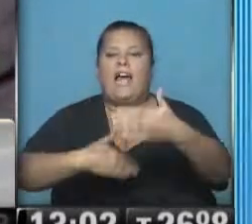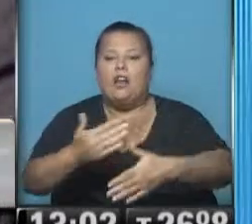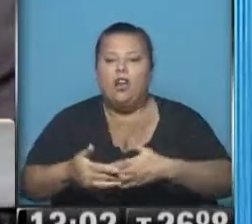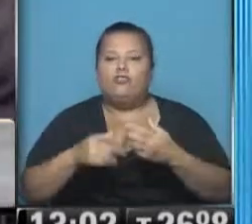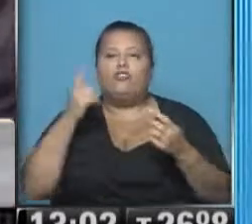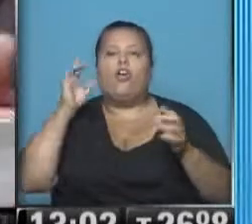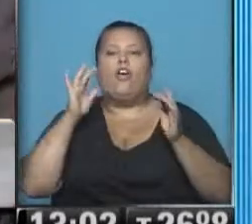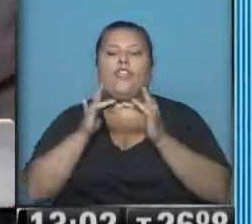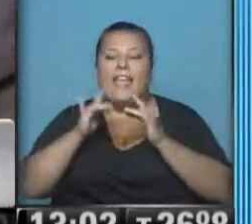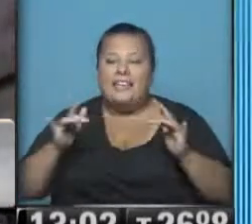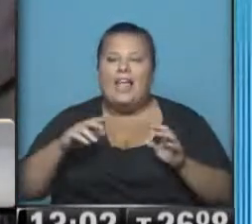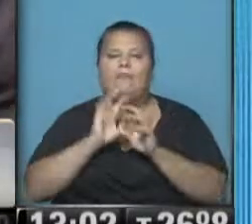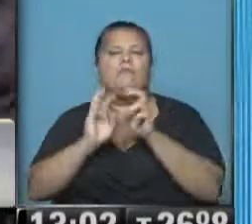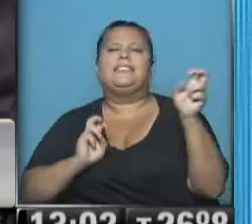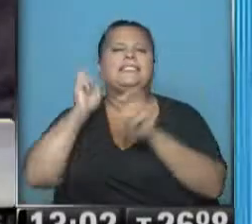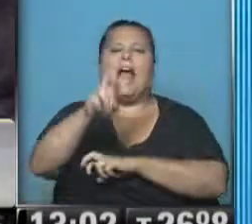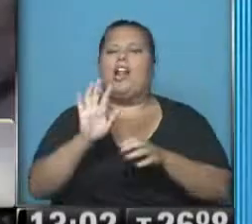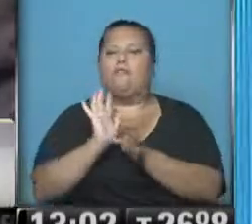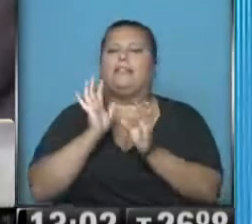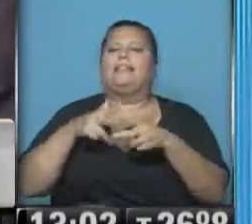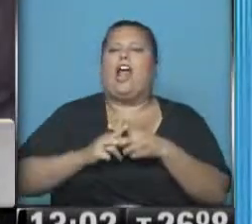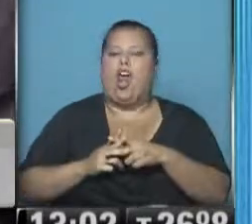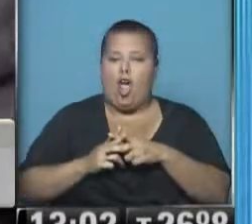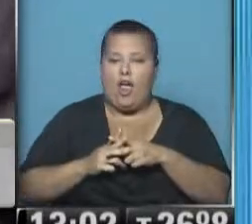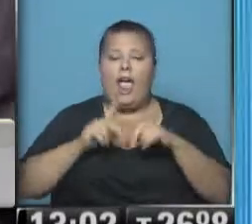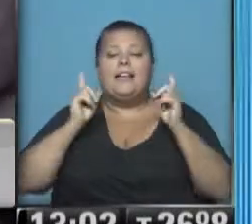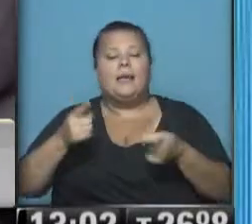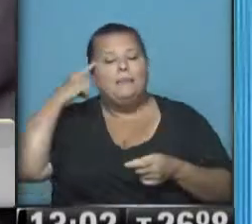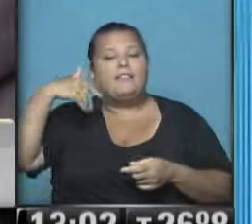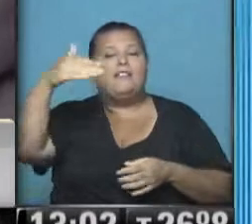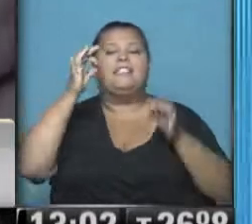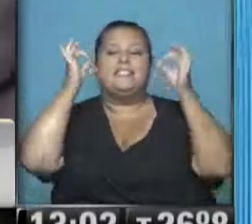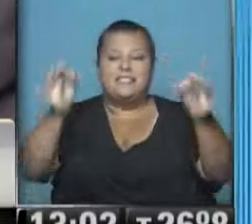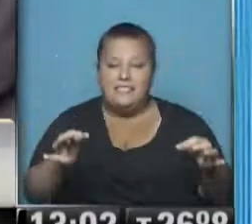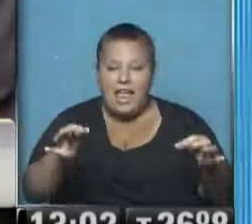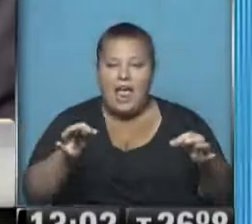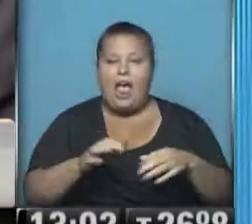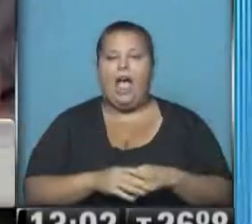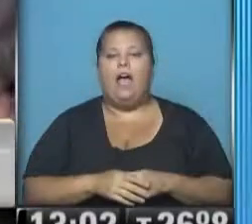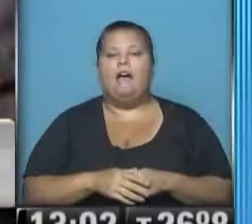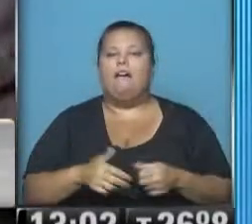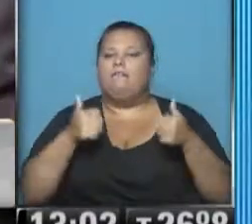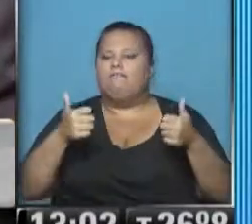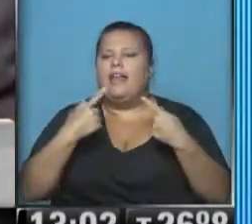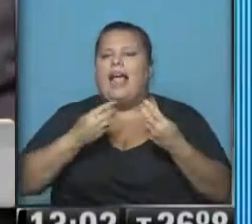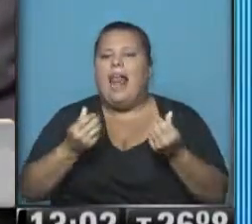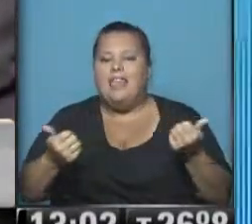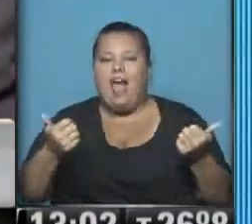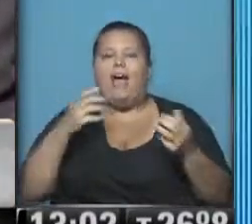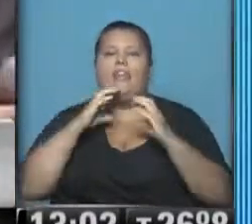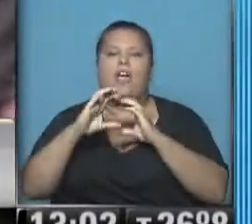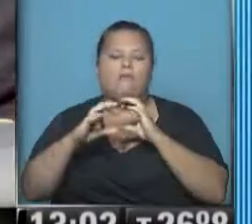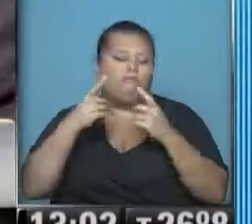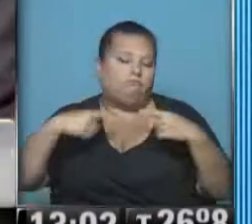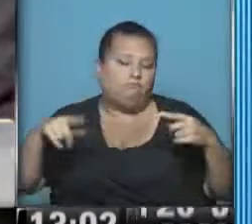plataforma digital, un salto tecnológico y obviamente las perspectivas de llegar con excelente calidad de servicio a cada uno